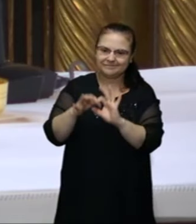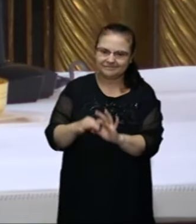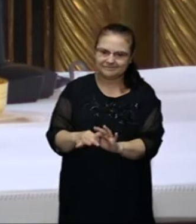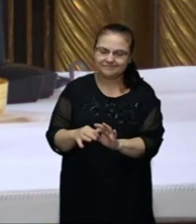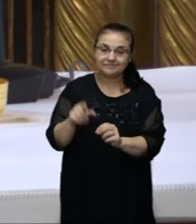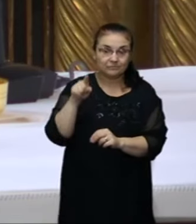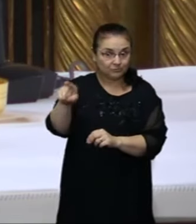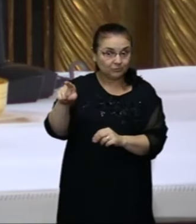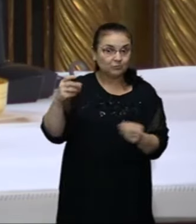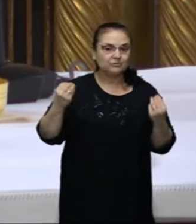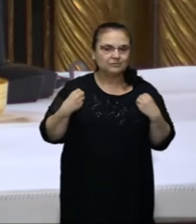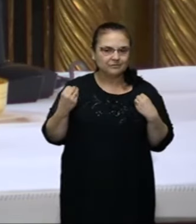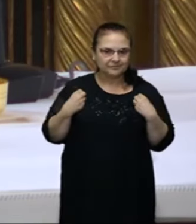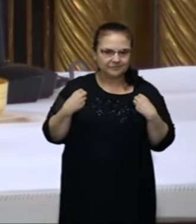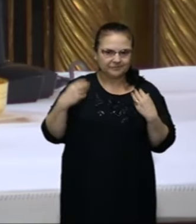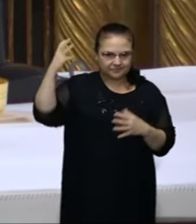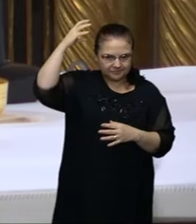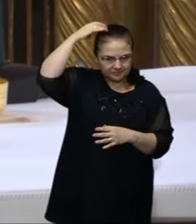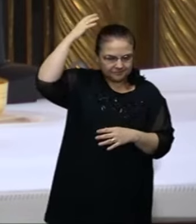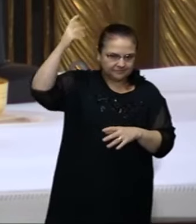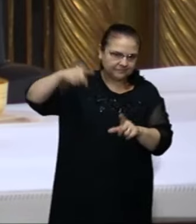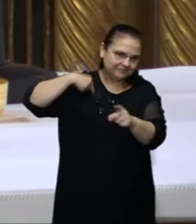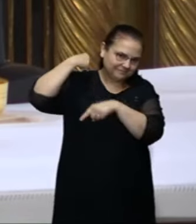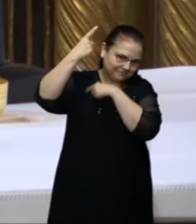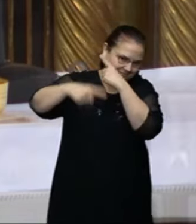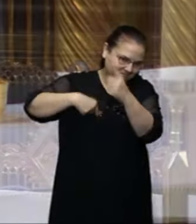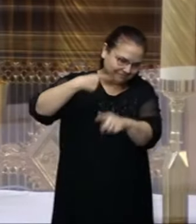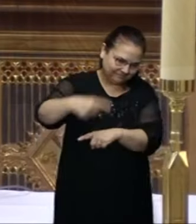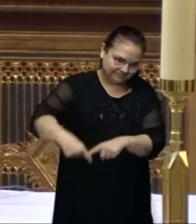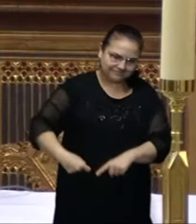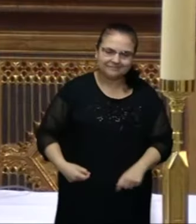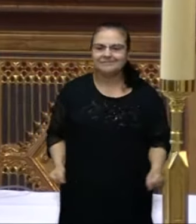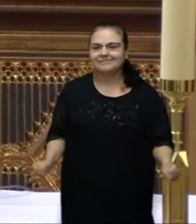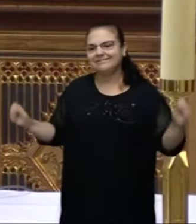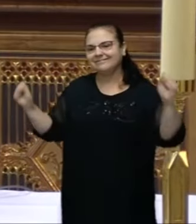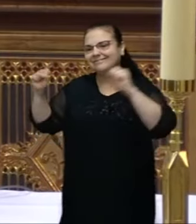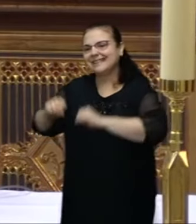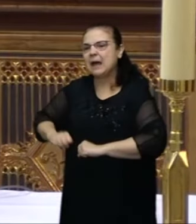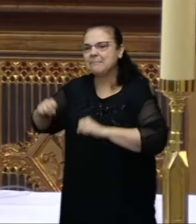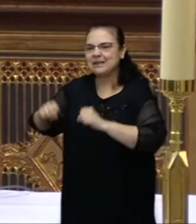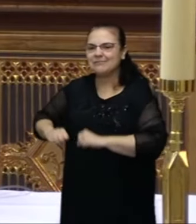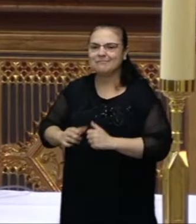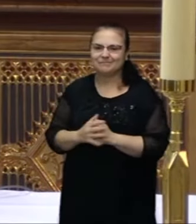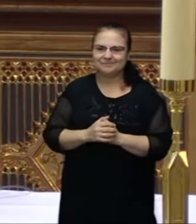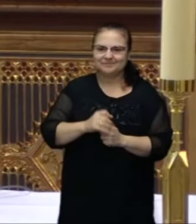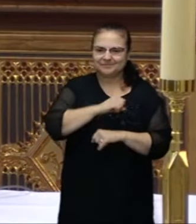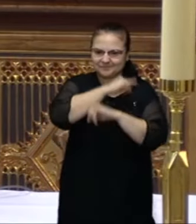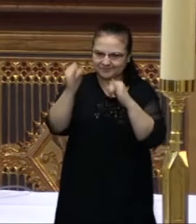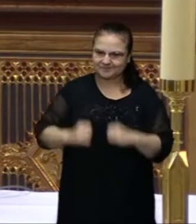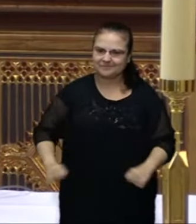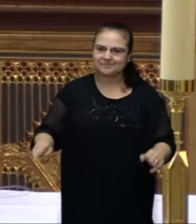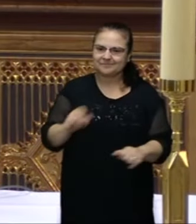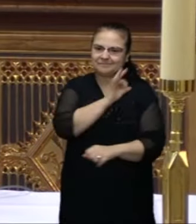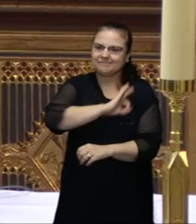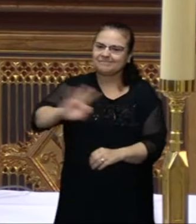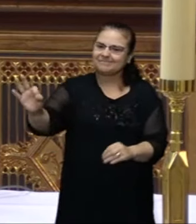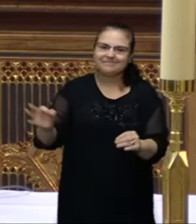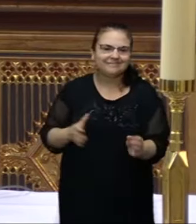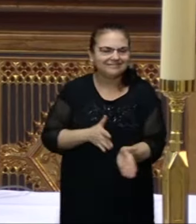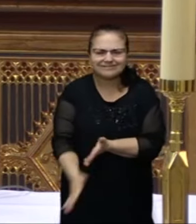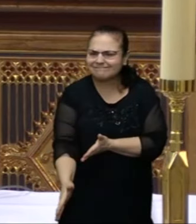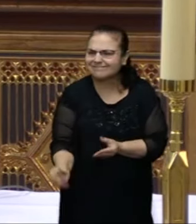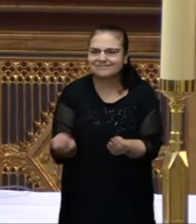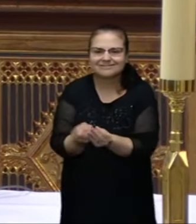y la unidad. Tú que vives y reinas por los siglos de los siglos, la paz del Señor